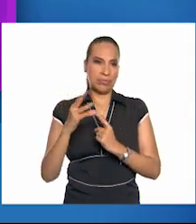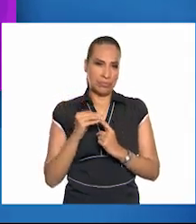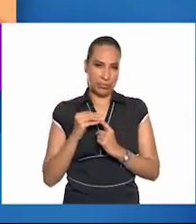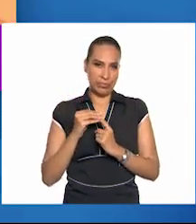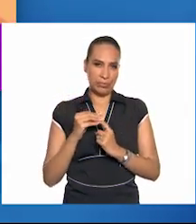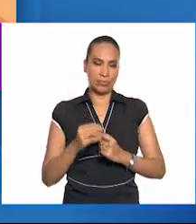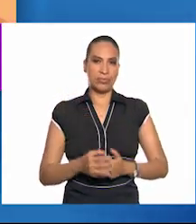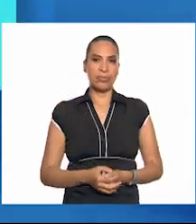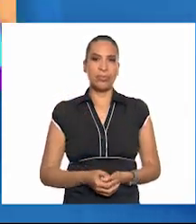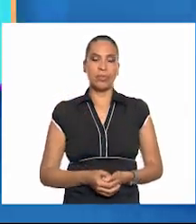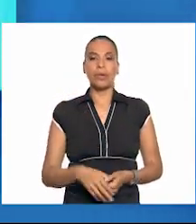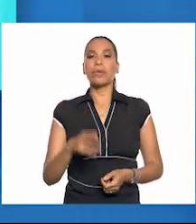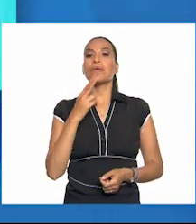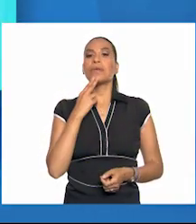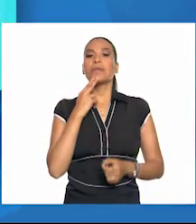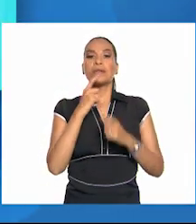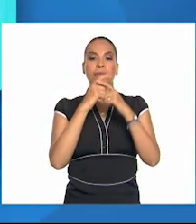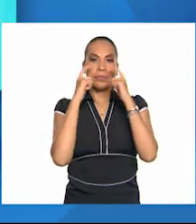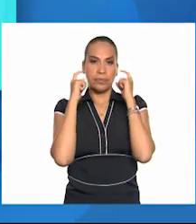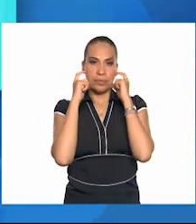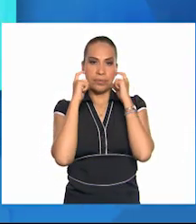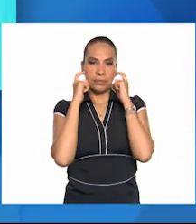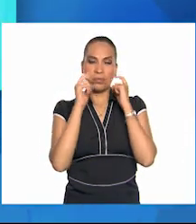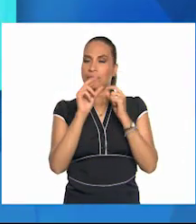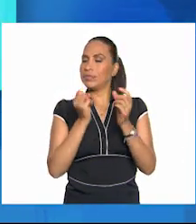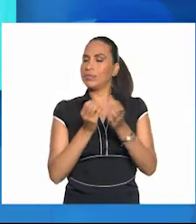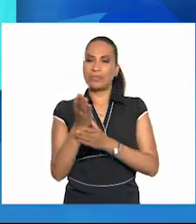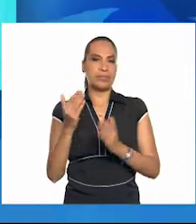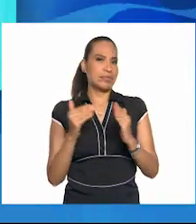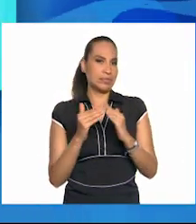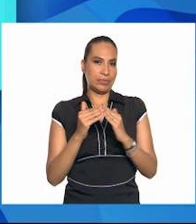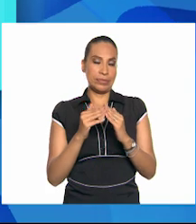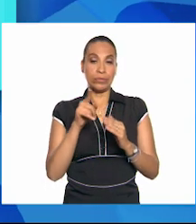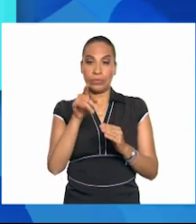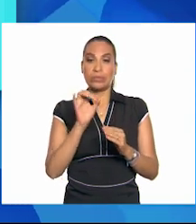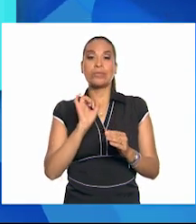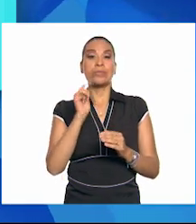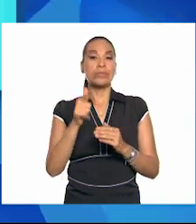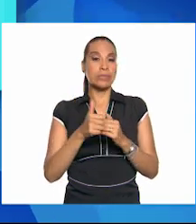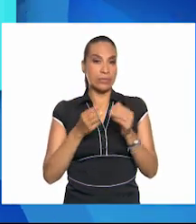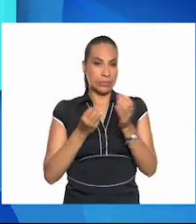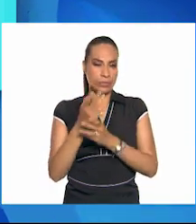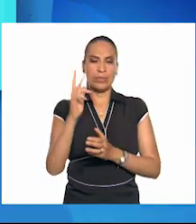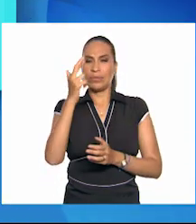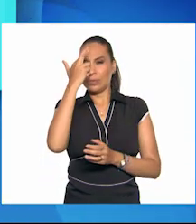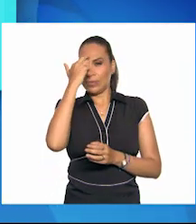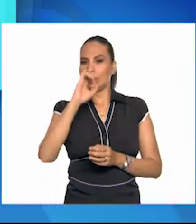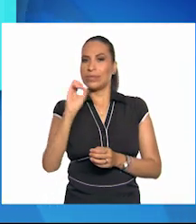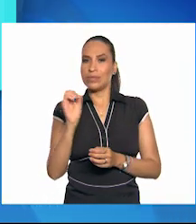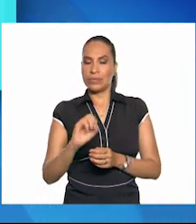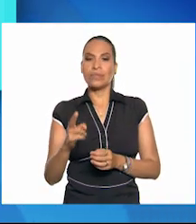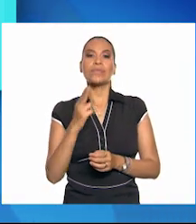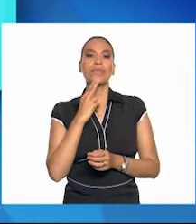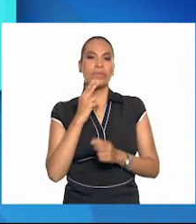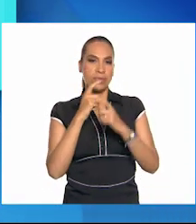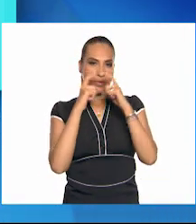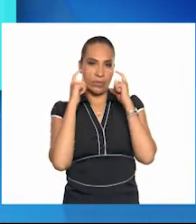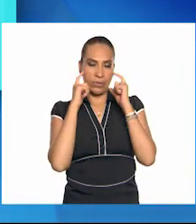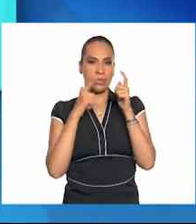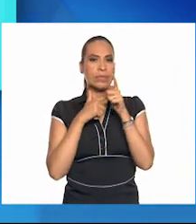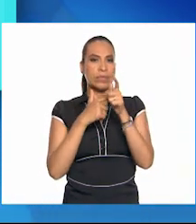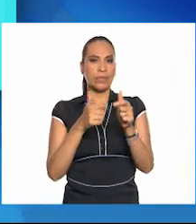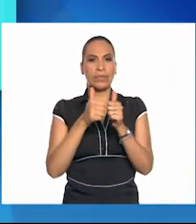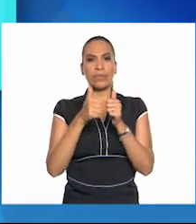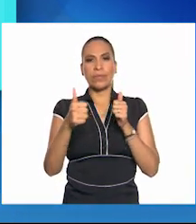contagiarnos. Utiliza cubrebocas. No salgas de casa. Si tienes que hacerlo, recuerda que es obligatorio utilizarlo. Mantén